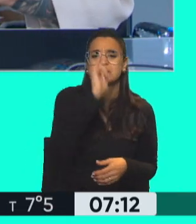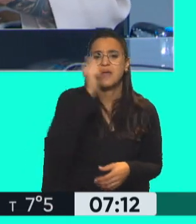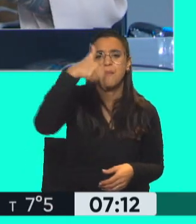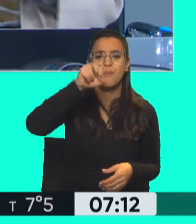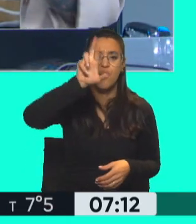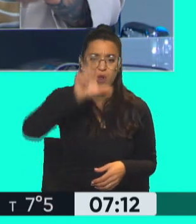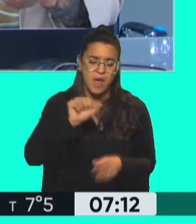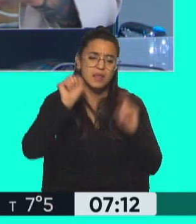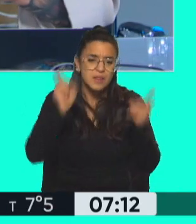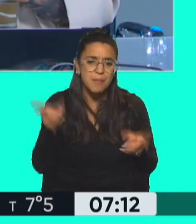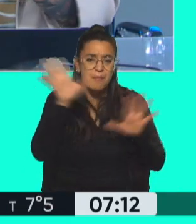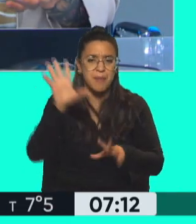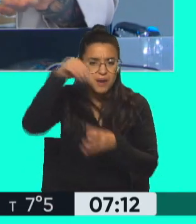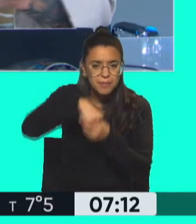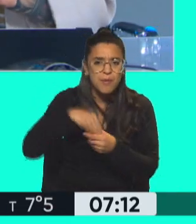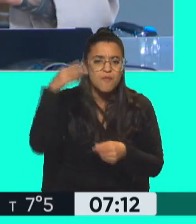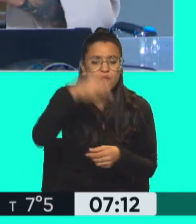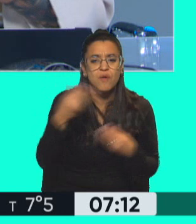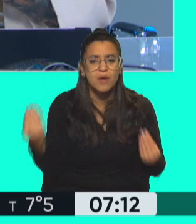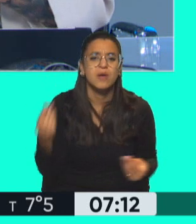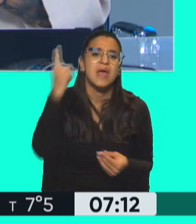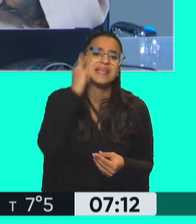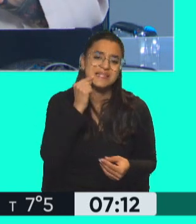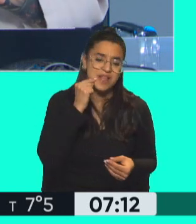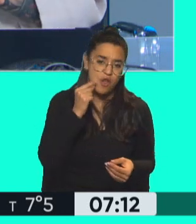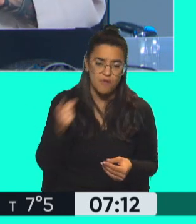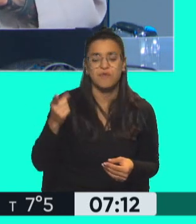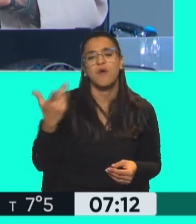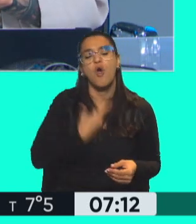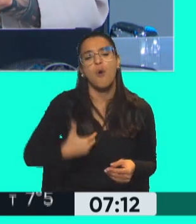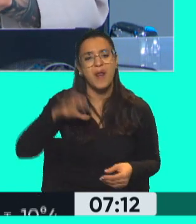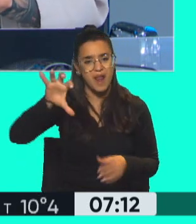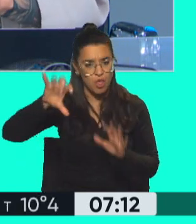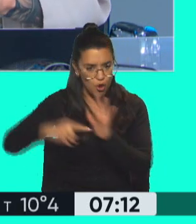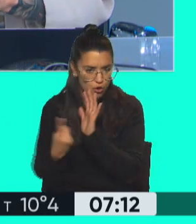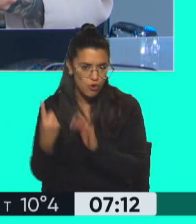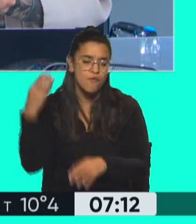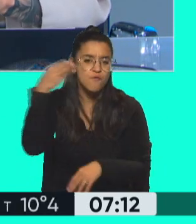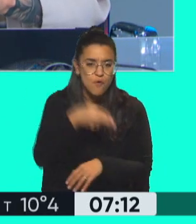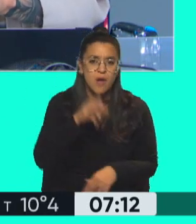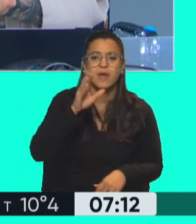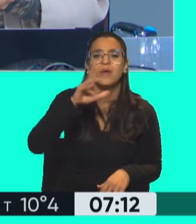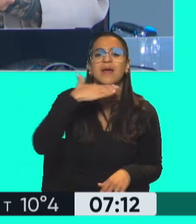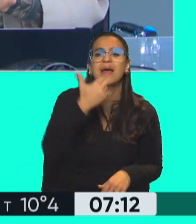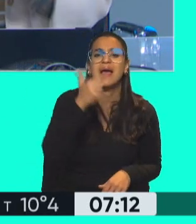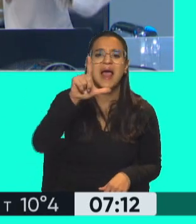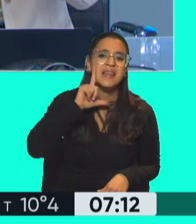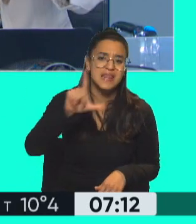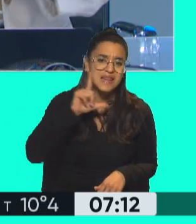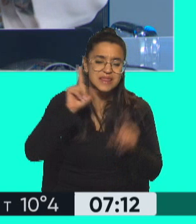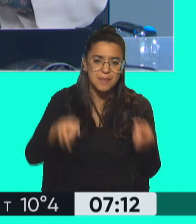entre quienes participaron de la asunción claro estuvo axel kiciloff el gobernador de la provincia de buenos aires raúl jalil también